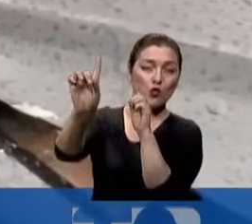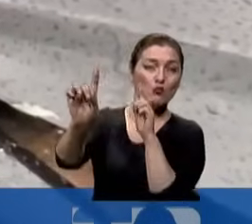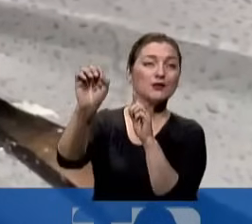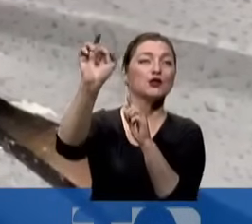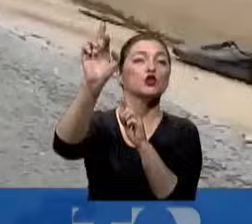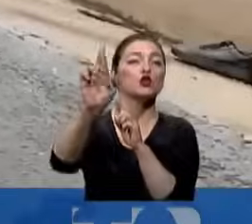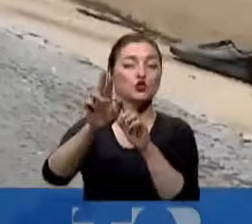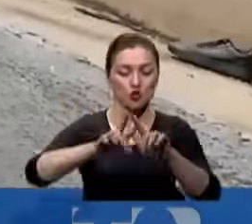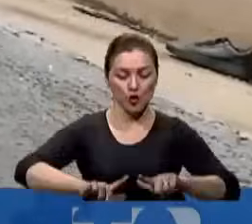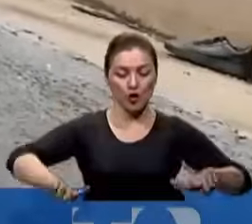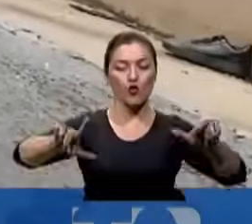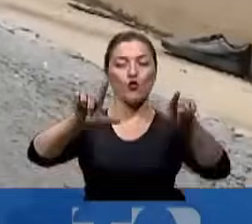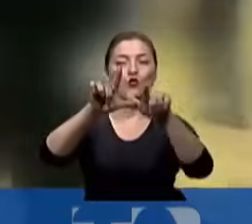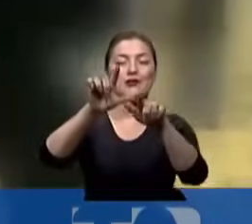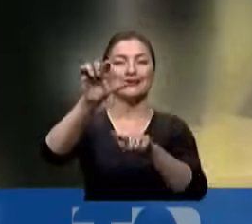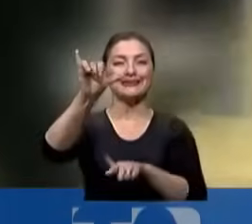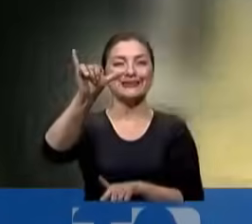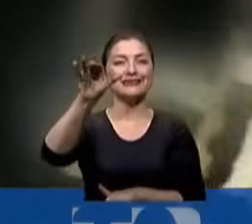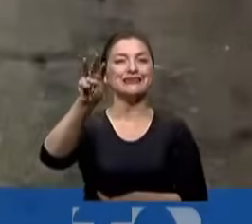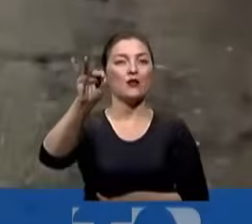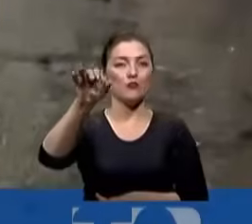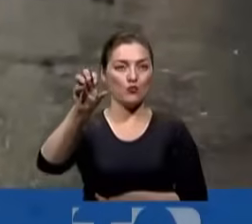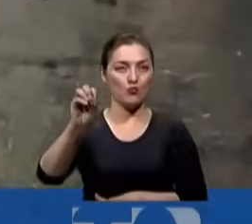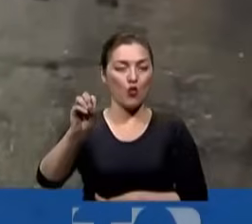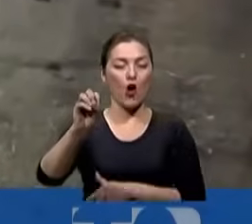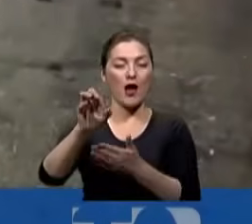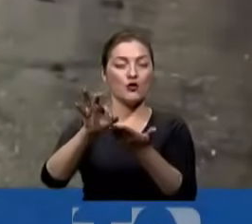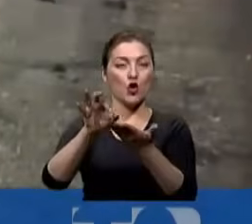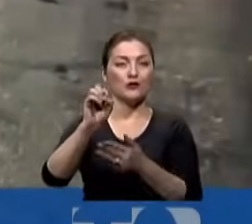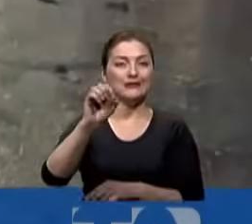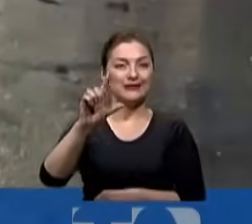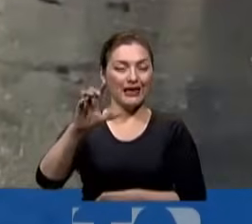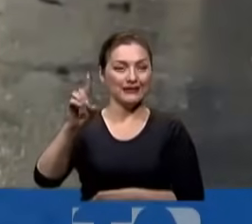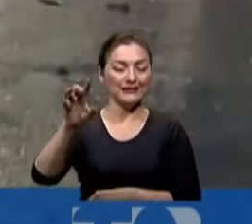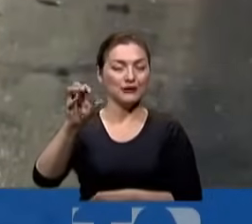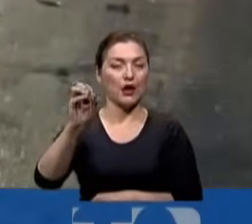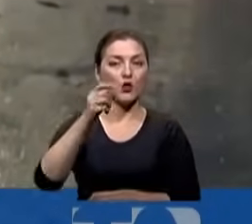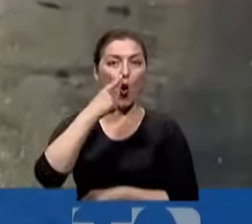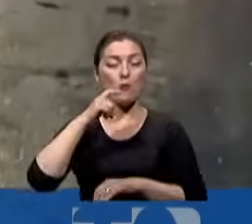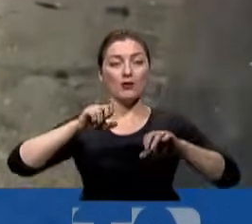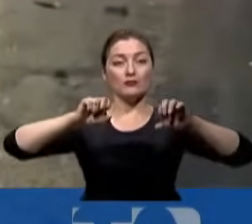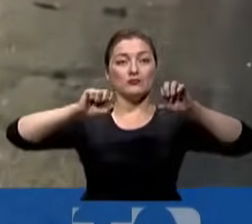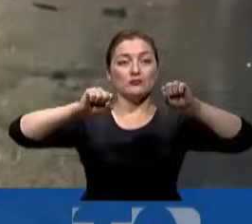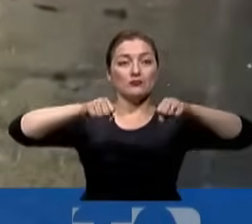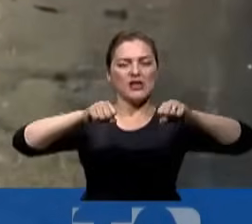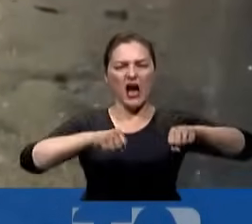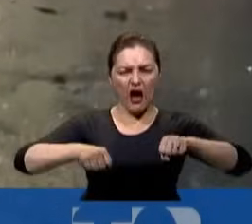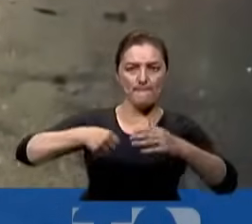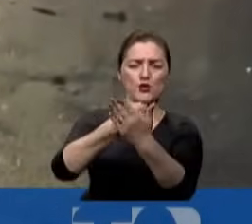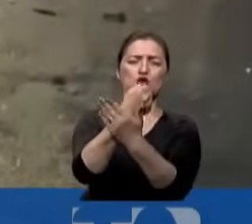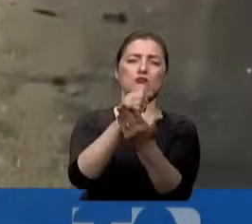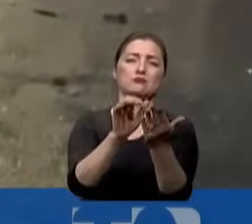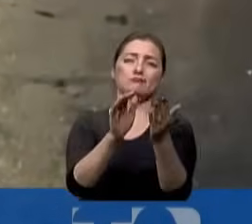al sur de la laguna de Yambo en el cantón Salcedo. El conductor de la motocicleta, lamentamos informar, perdió la vida